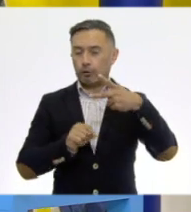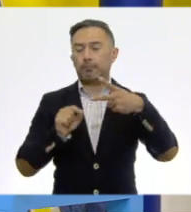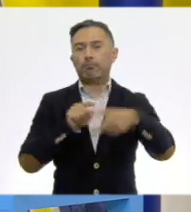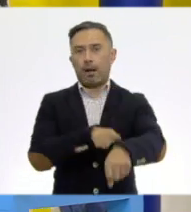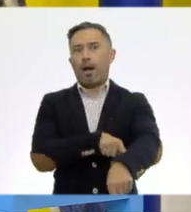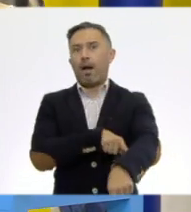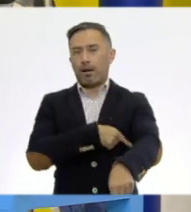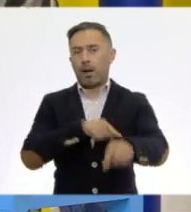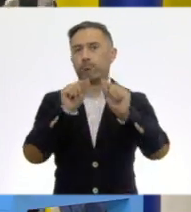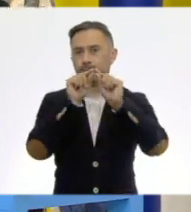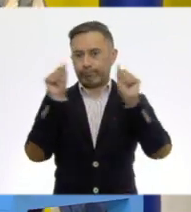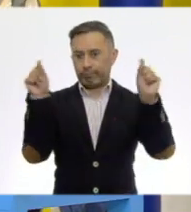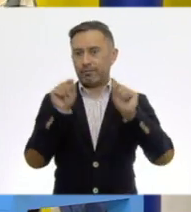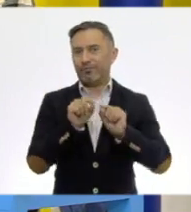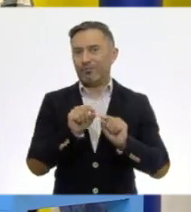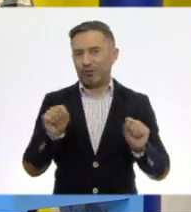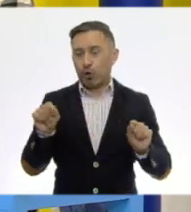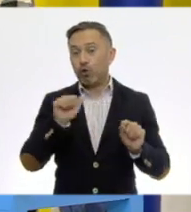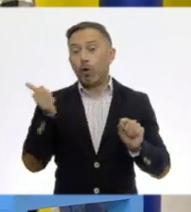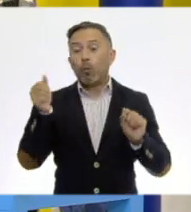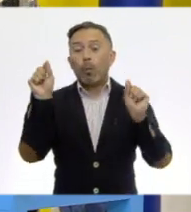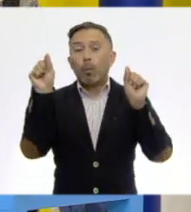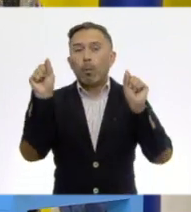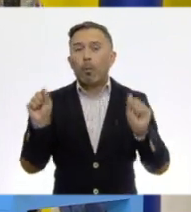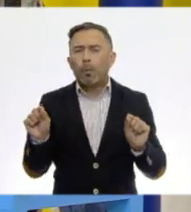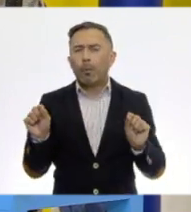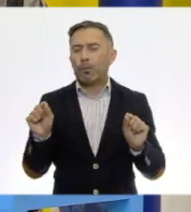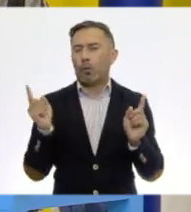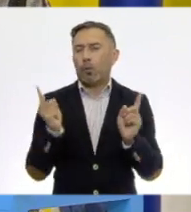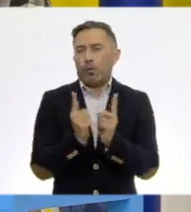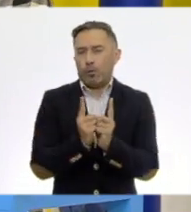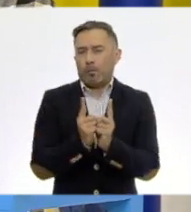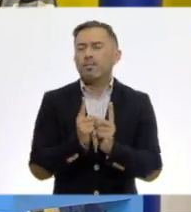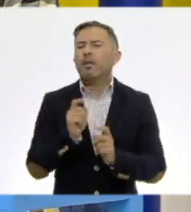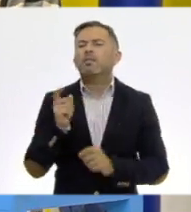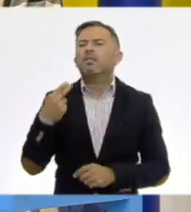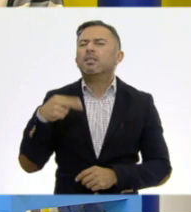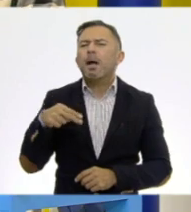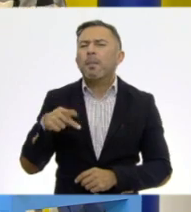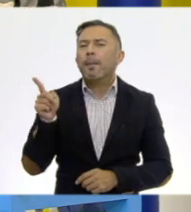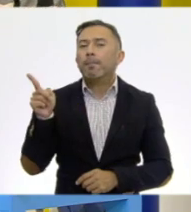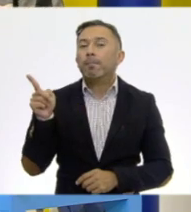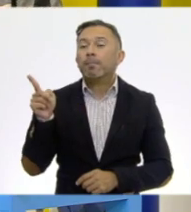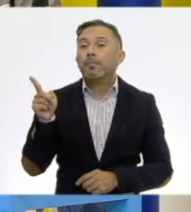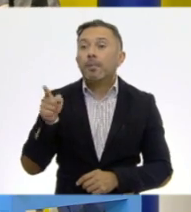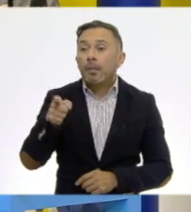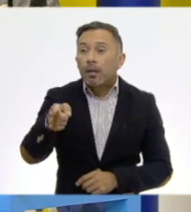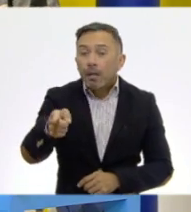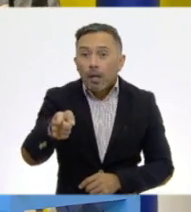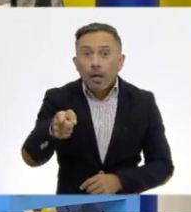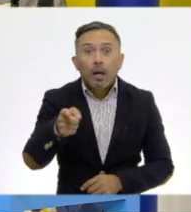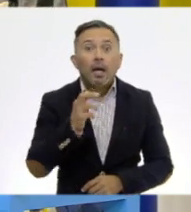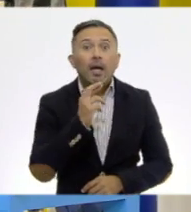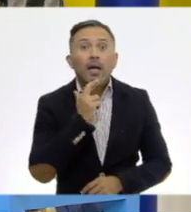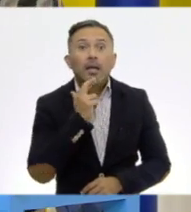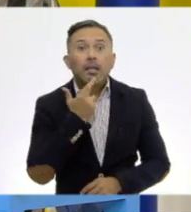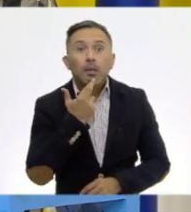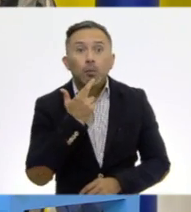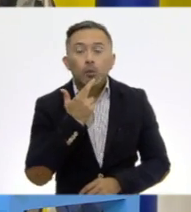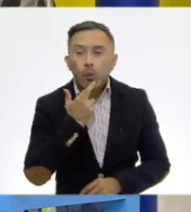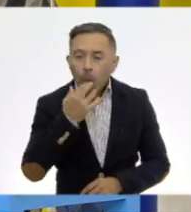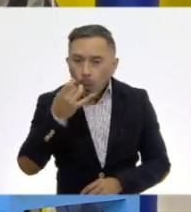otras dos son cortas. Y se llama... A ver, ¿cómo se llama? Raimundo lo dijo estupendamente bien. Se